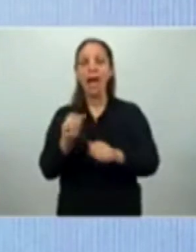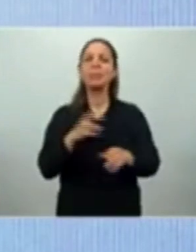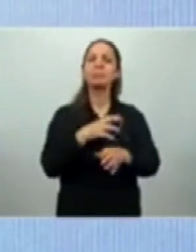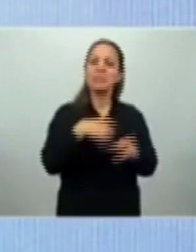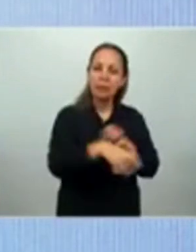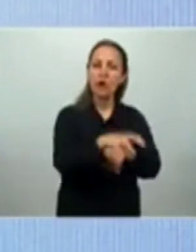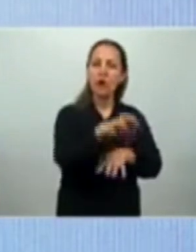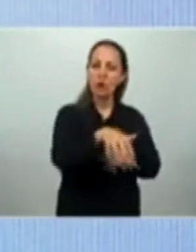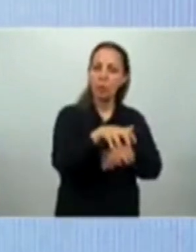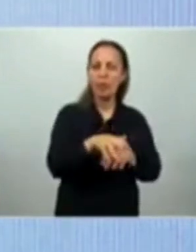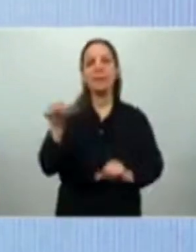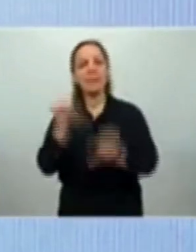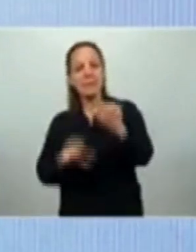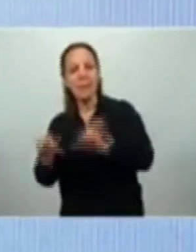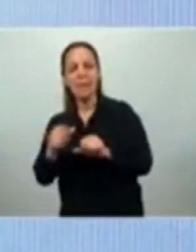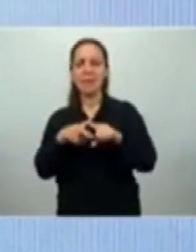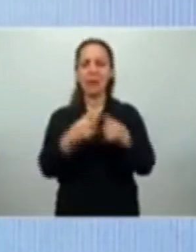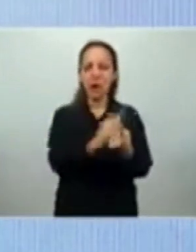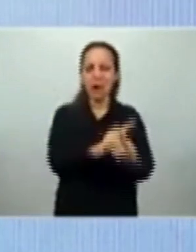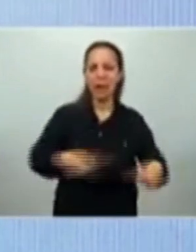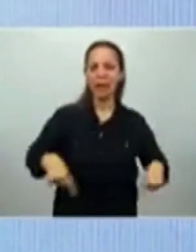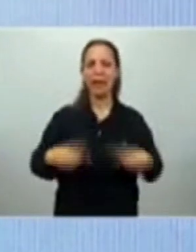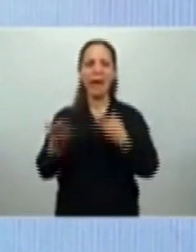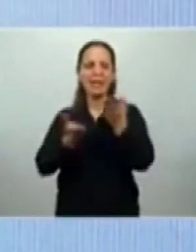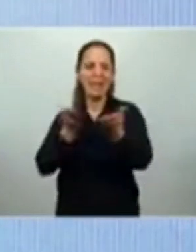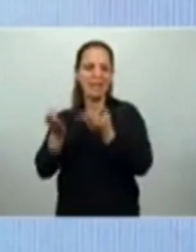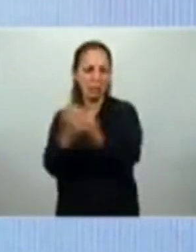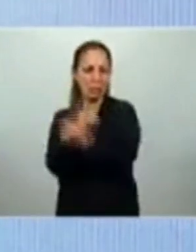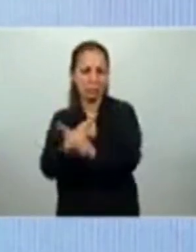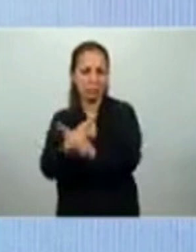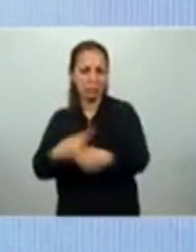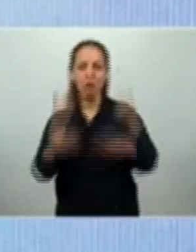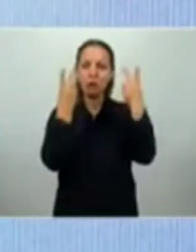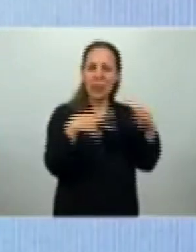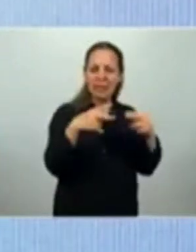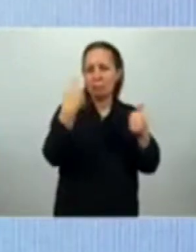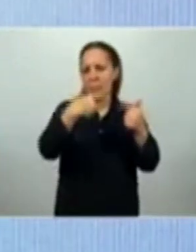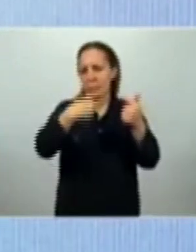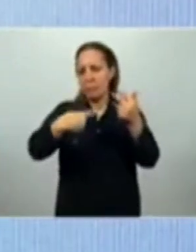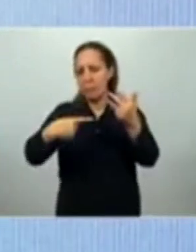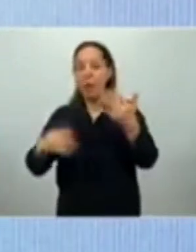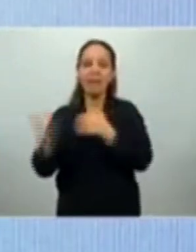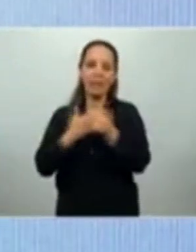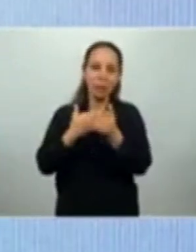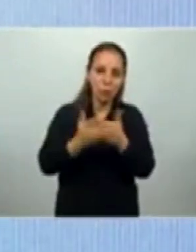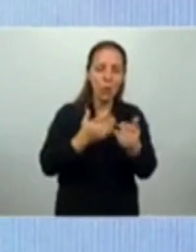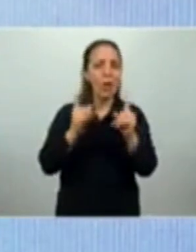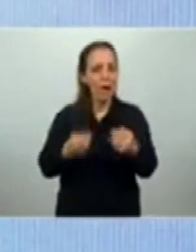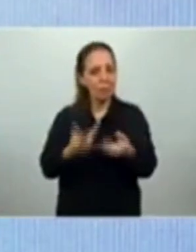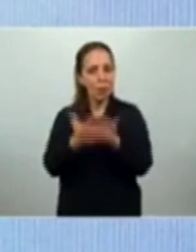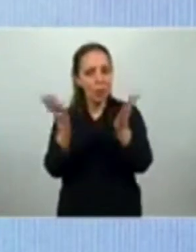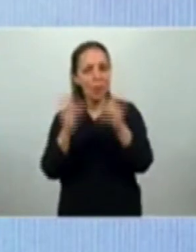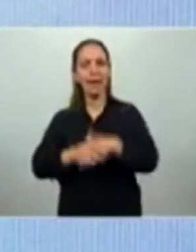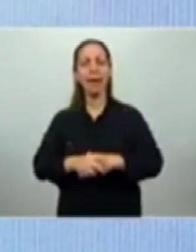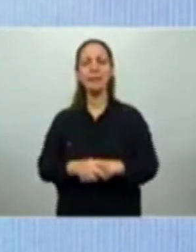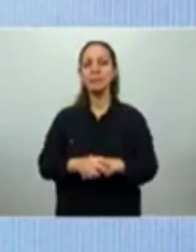se ha discutido sobre ciencia y tecnología, se ha discutido sobre servicios, sobre turismo, se ha discutido sobre infraestructura